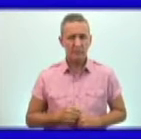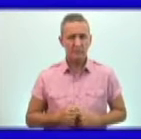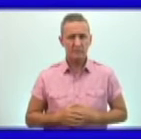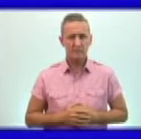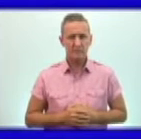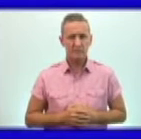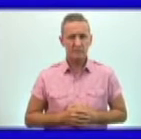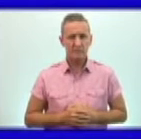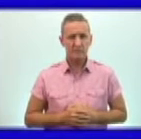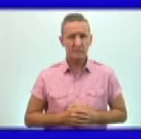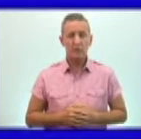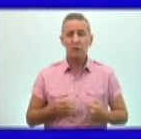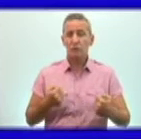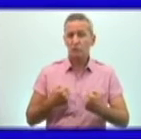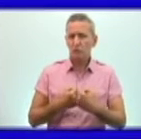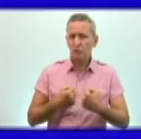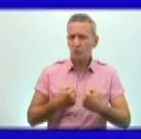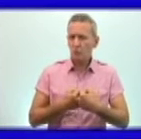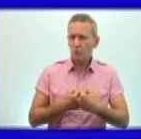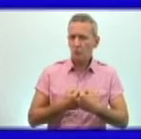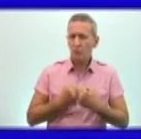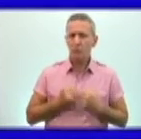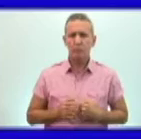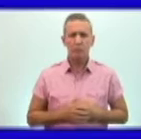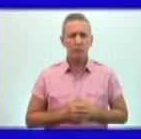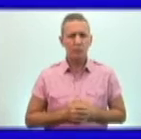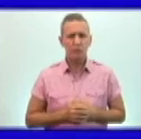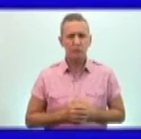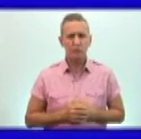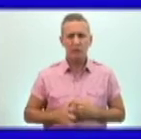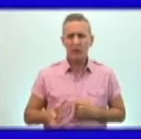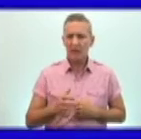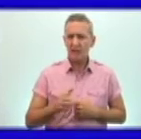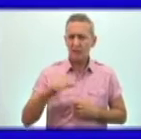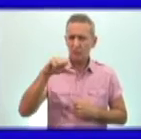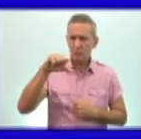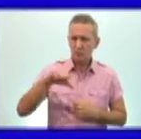constitucionalidad. Se opuso a cuanta sedición e indisciplina